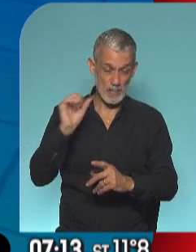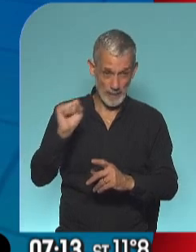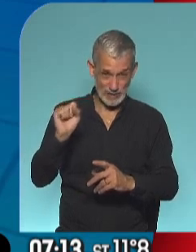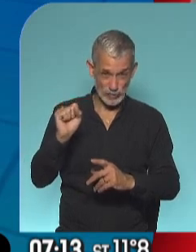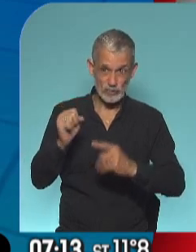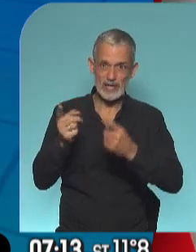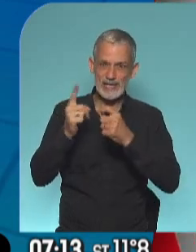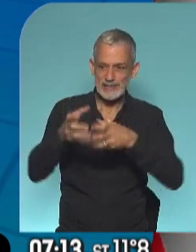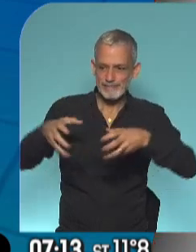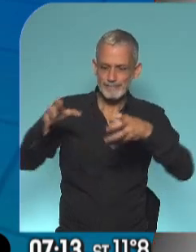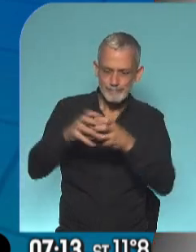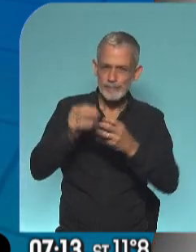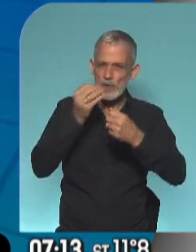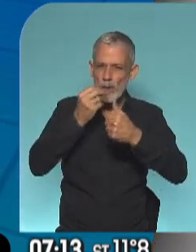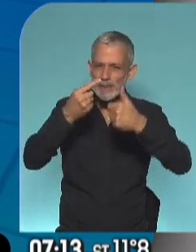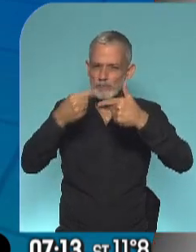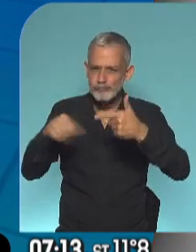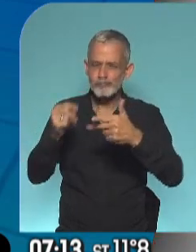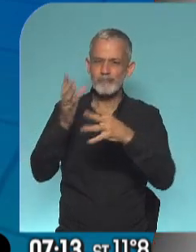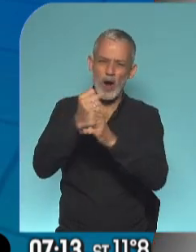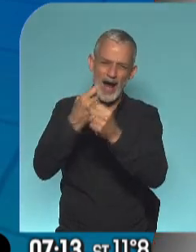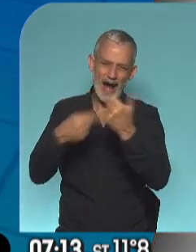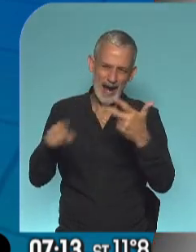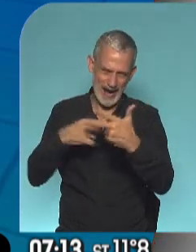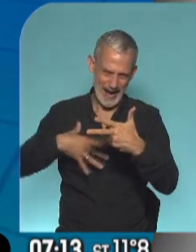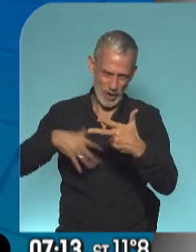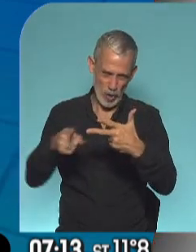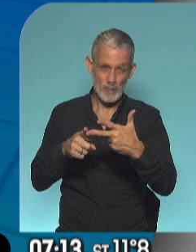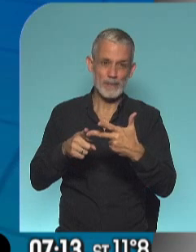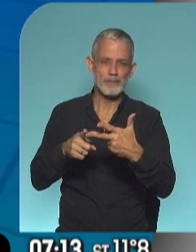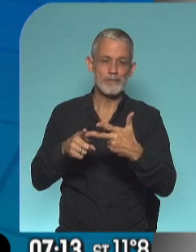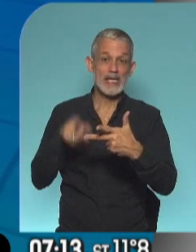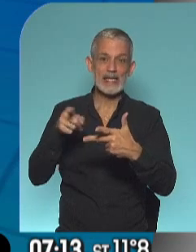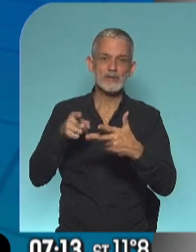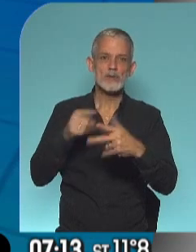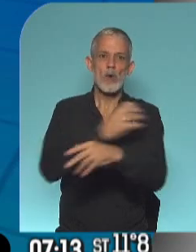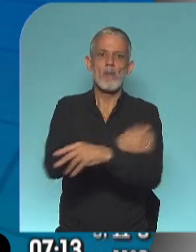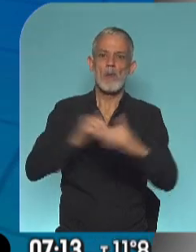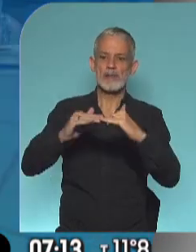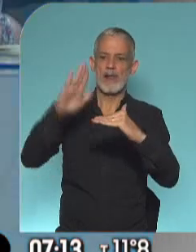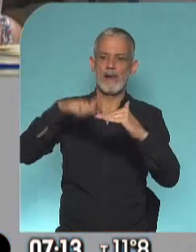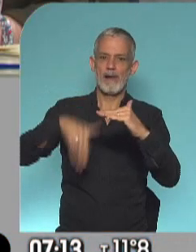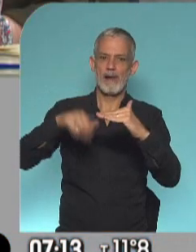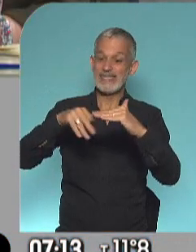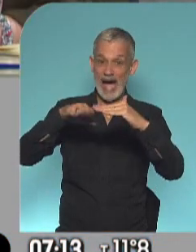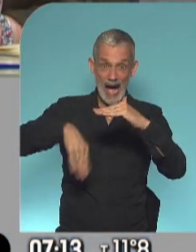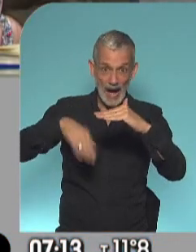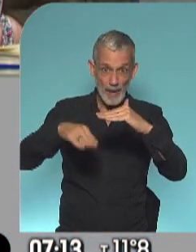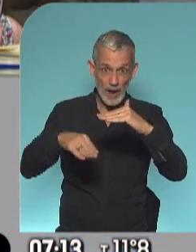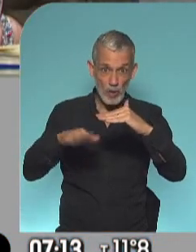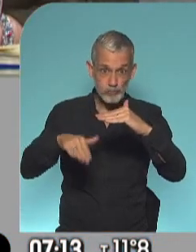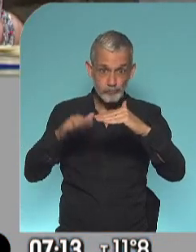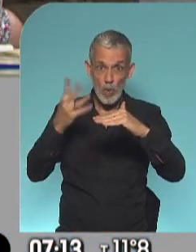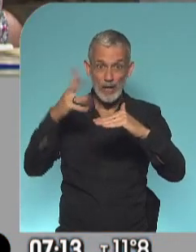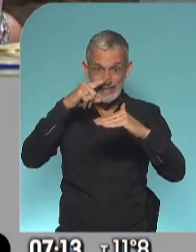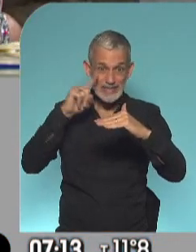47.216 pesos, eso es la canasta básica total. Esto mide la línea de pobreza, es decir, si estás abajo,